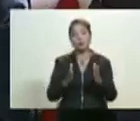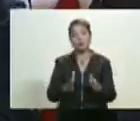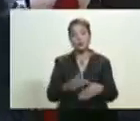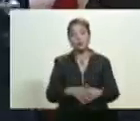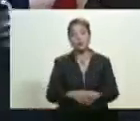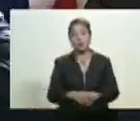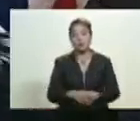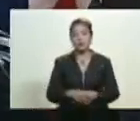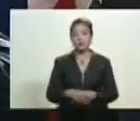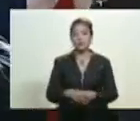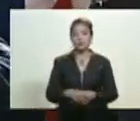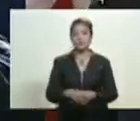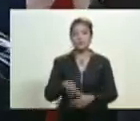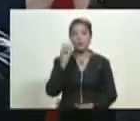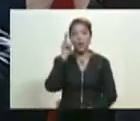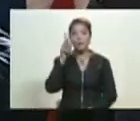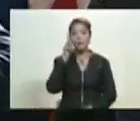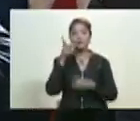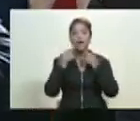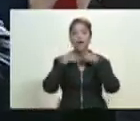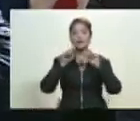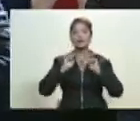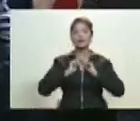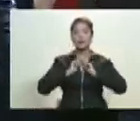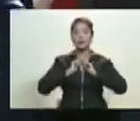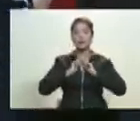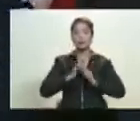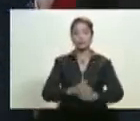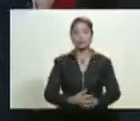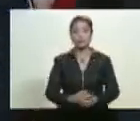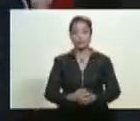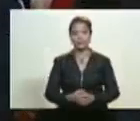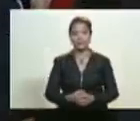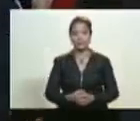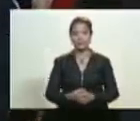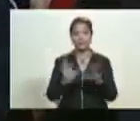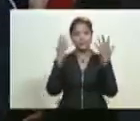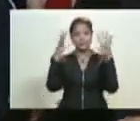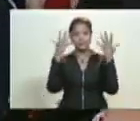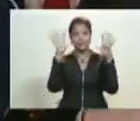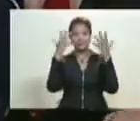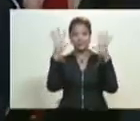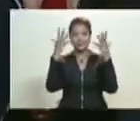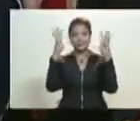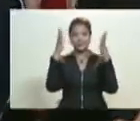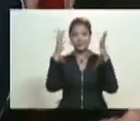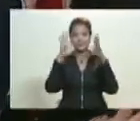revolucionarias. Me refiero al profesor Aristóbulo Isturiz Almeida.